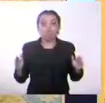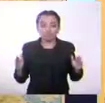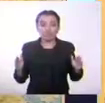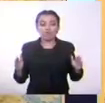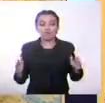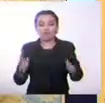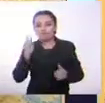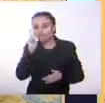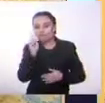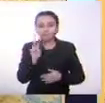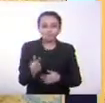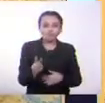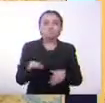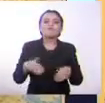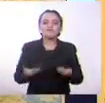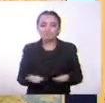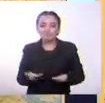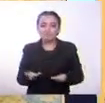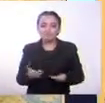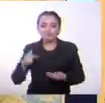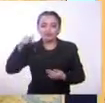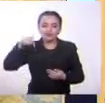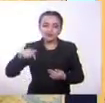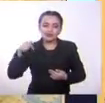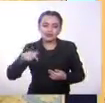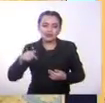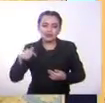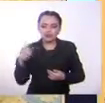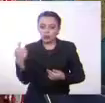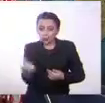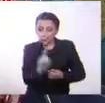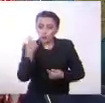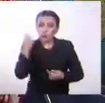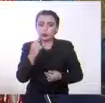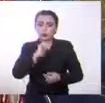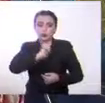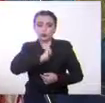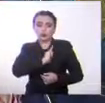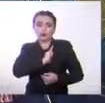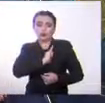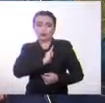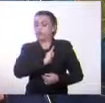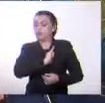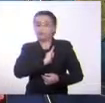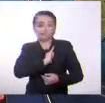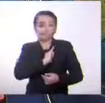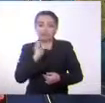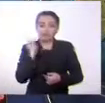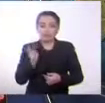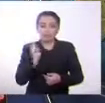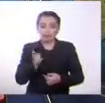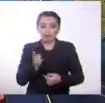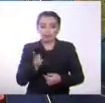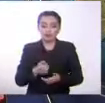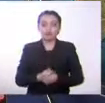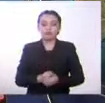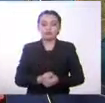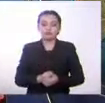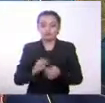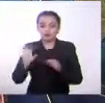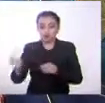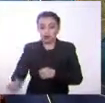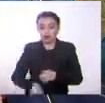a ver que en el país no hay una única identidad. Eso me lleva a que veamos la siguiente pregunta, porque fíjate que